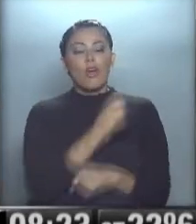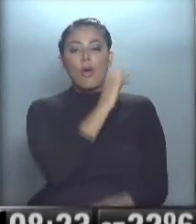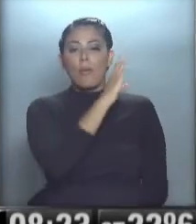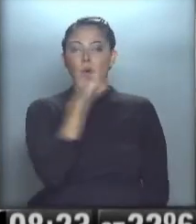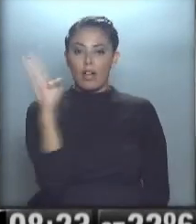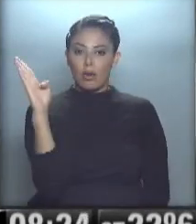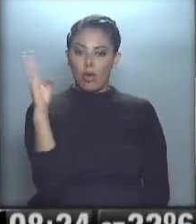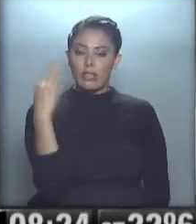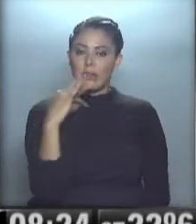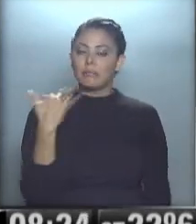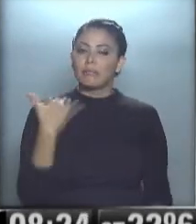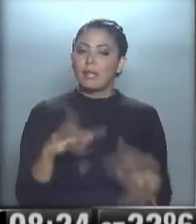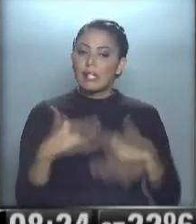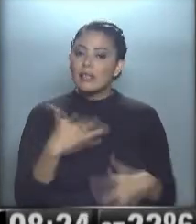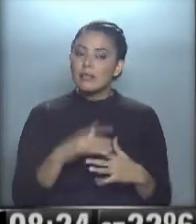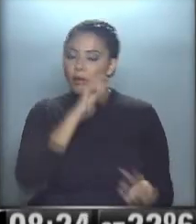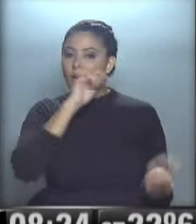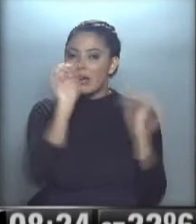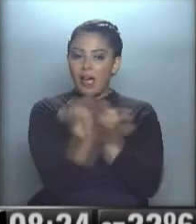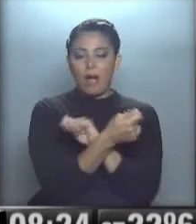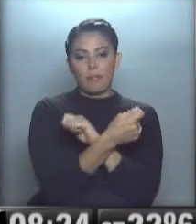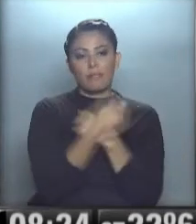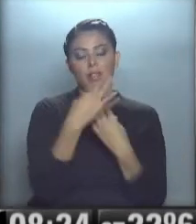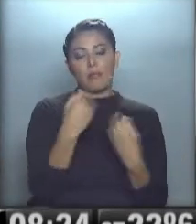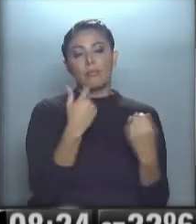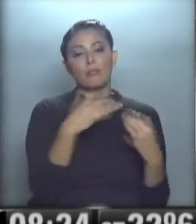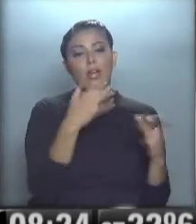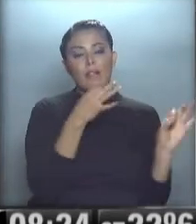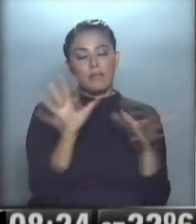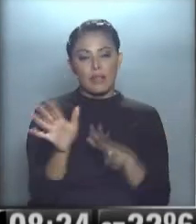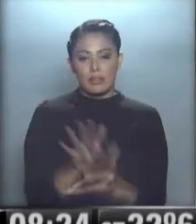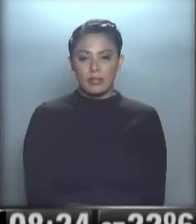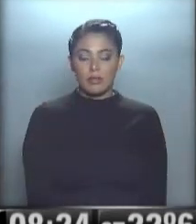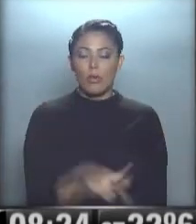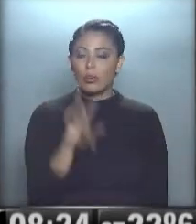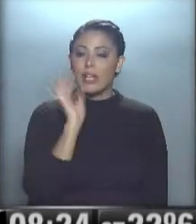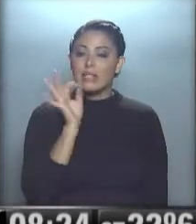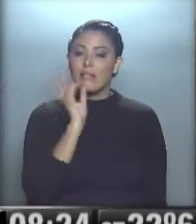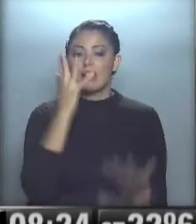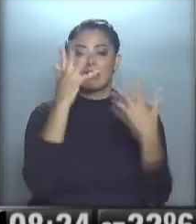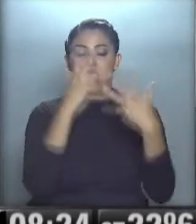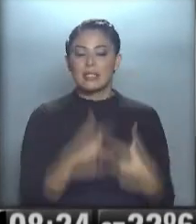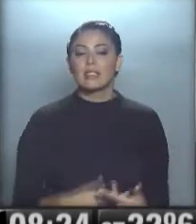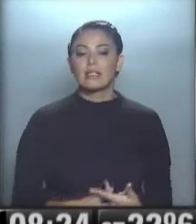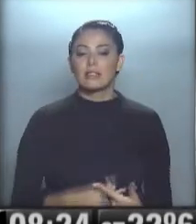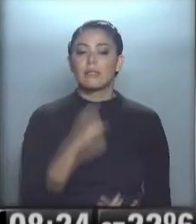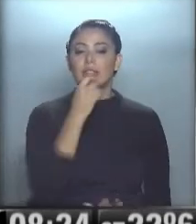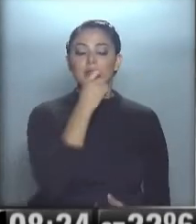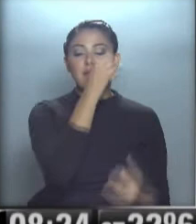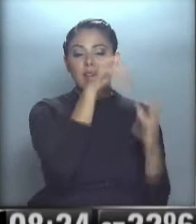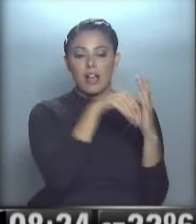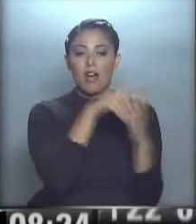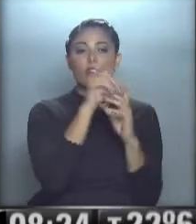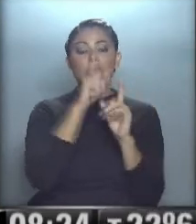deben rápidamente adecuar sus sistemas para la comercialización. Como ustedes saben que es un sistema de acreditación en caja ahorro y o en